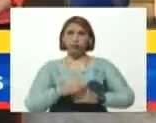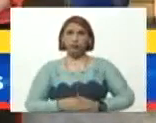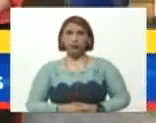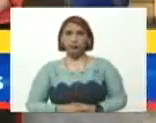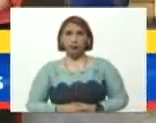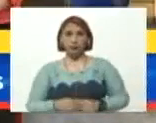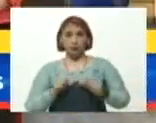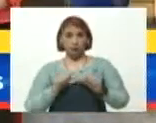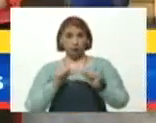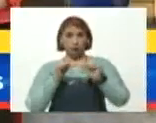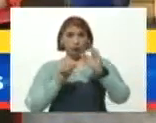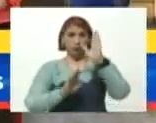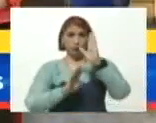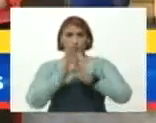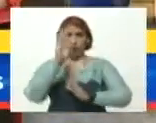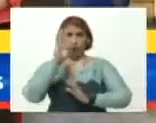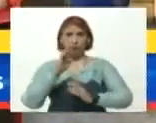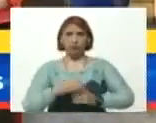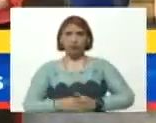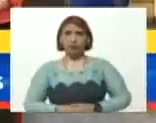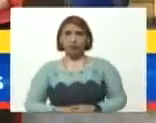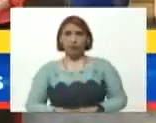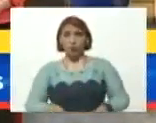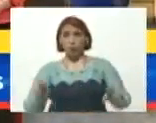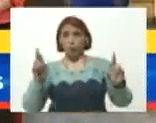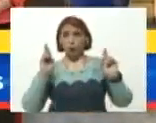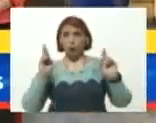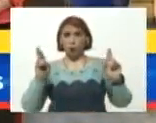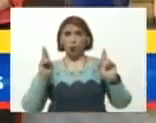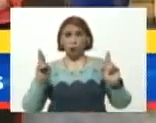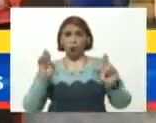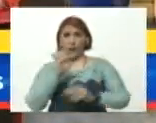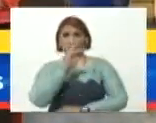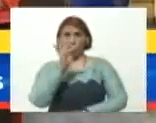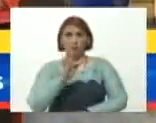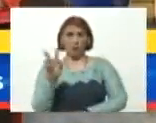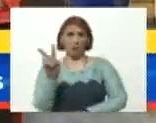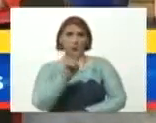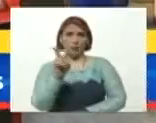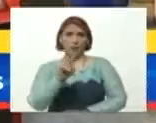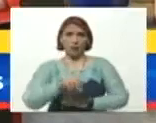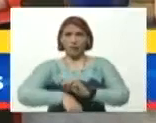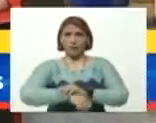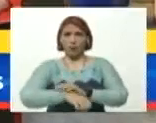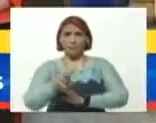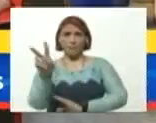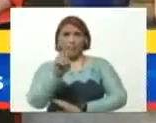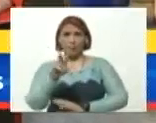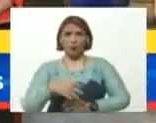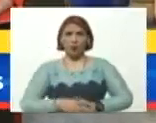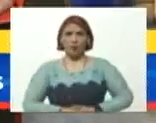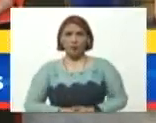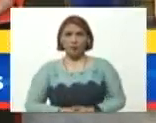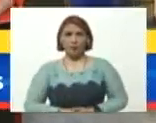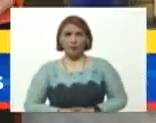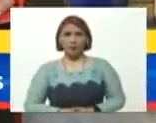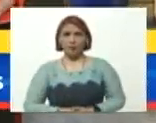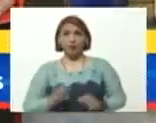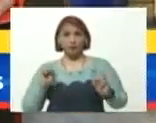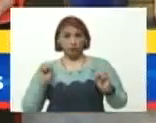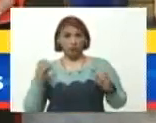para seguir creciendo. Ojalá la Federación Venezolana de Fútbol de Venezuela, bueno,